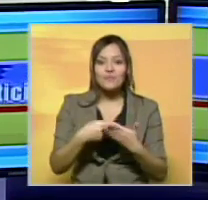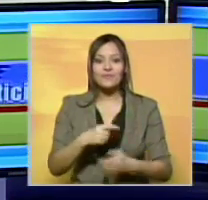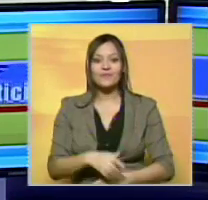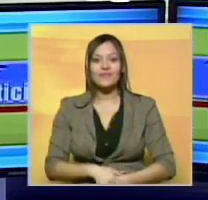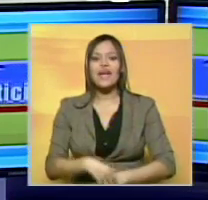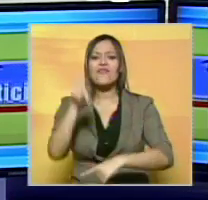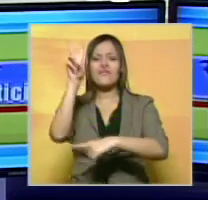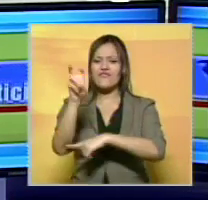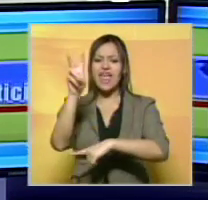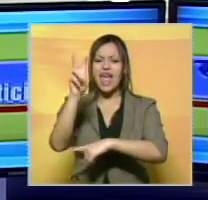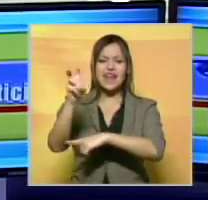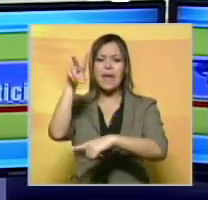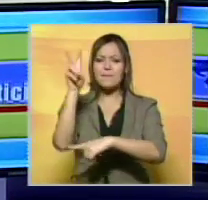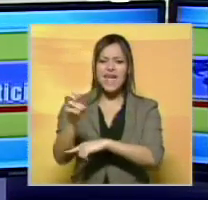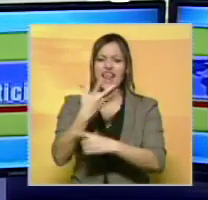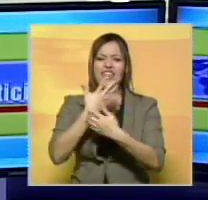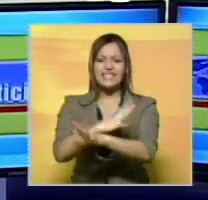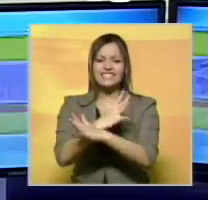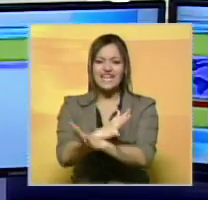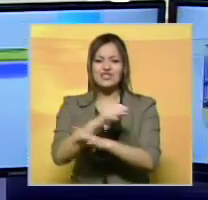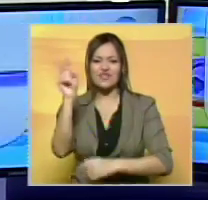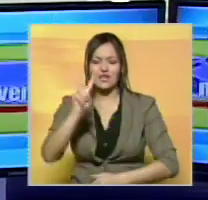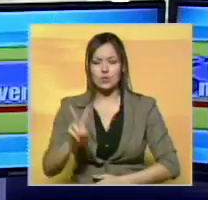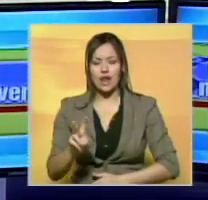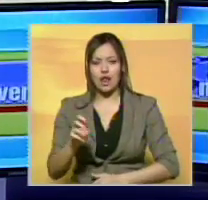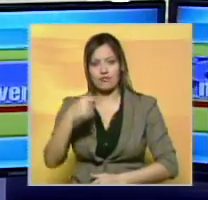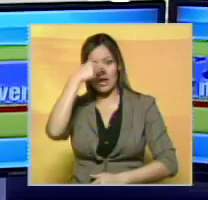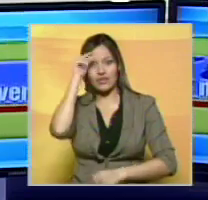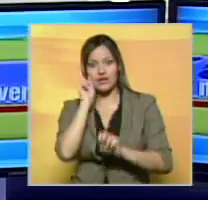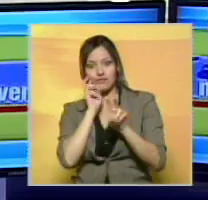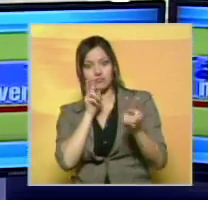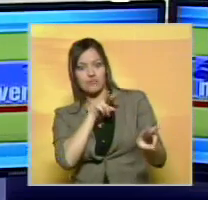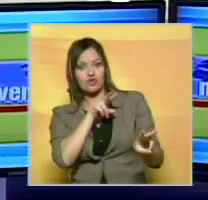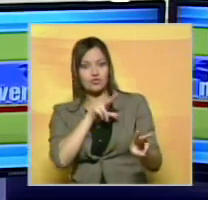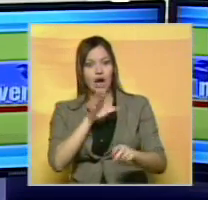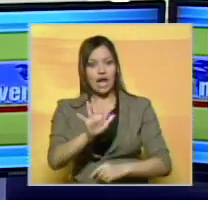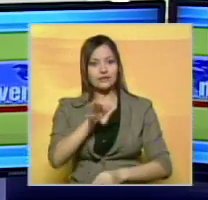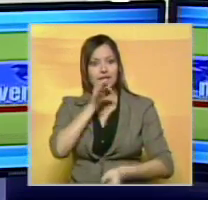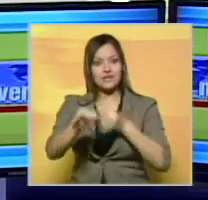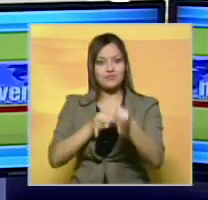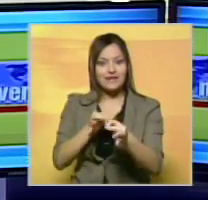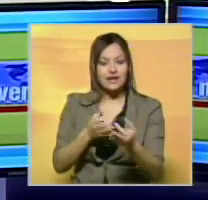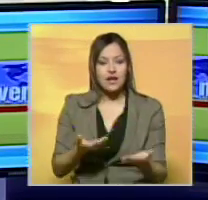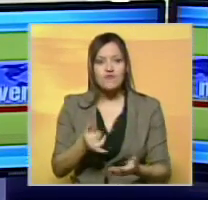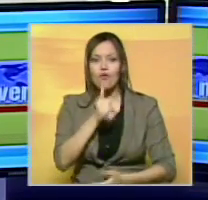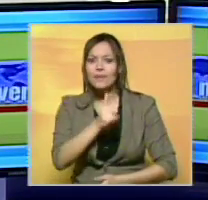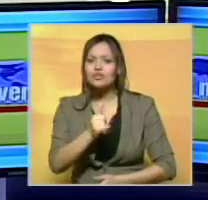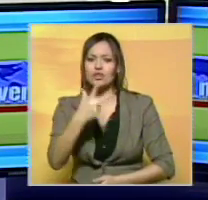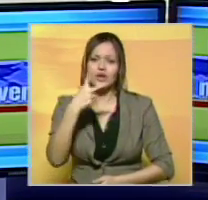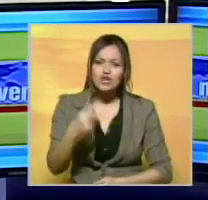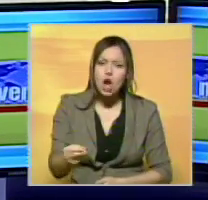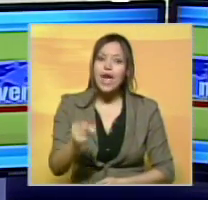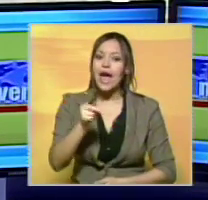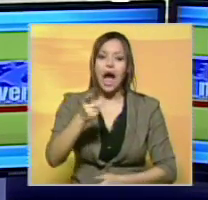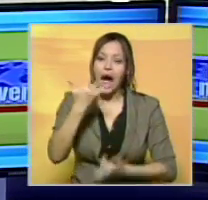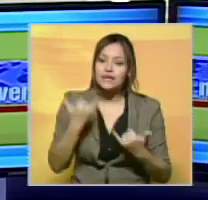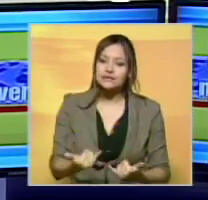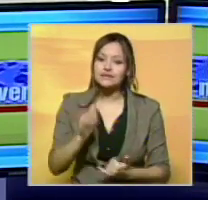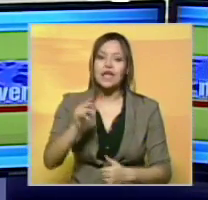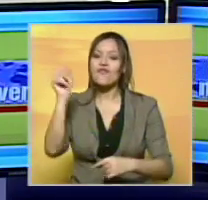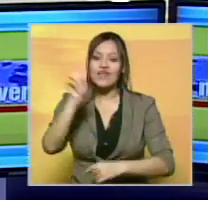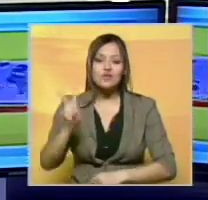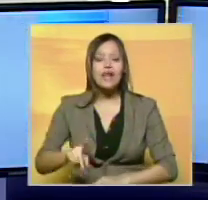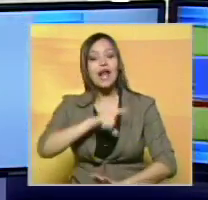los viernes son viernes de sexo, Venezuela, yo dije, cónchale, es una afirmación personal de Andreina. No es una afirmación personal, es un hecho que